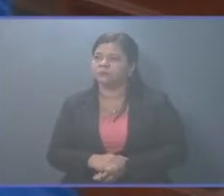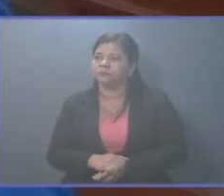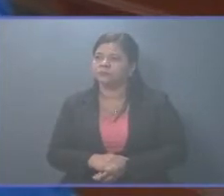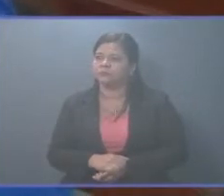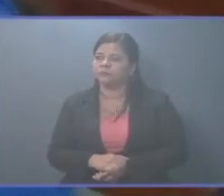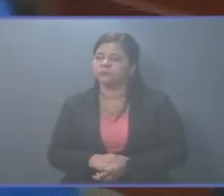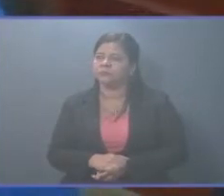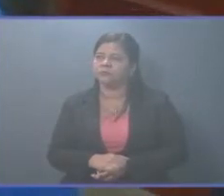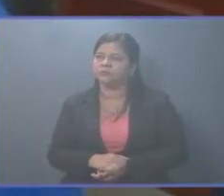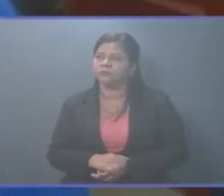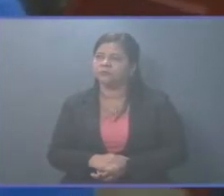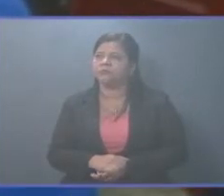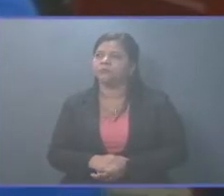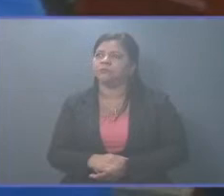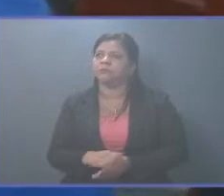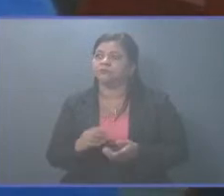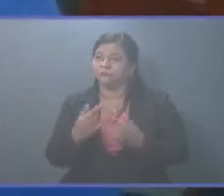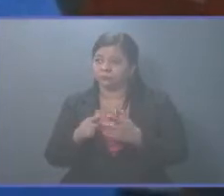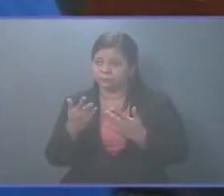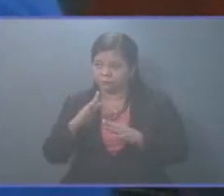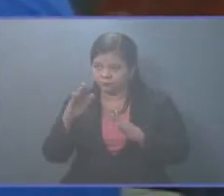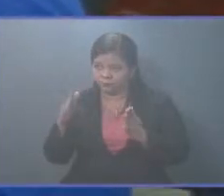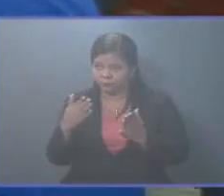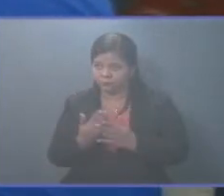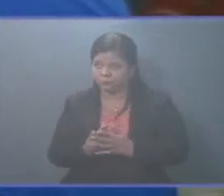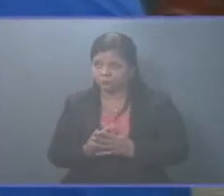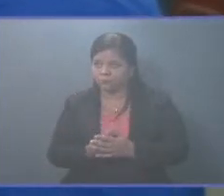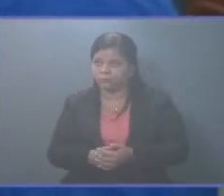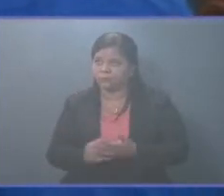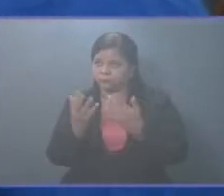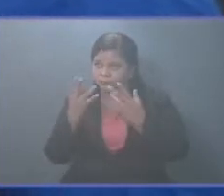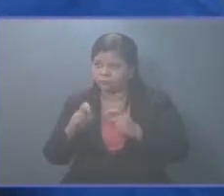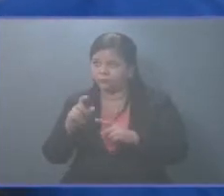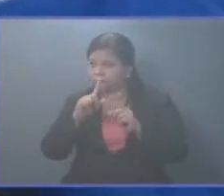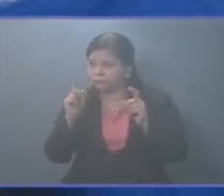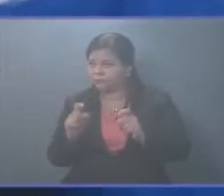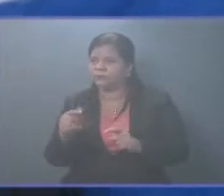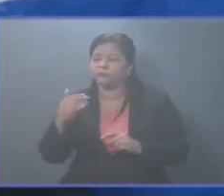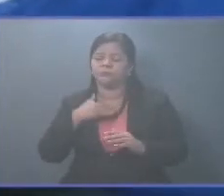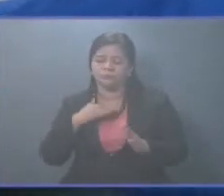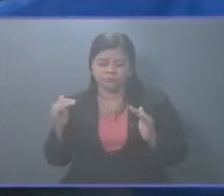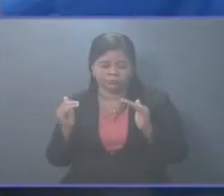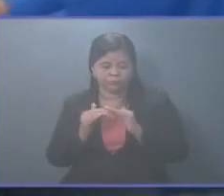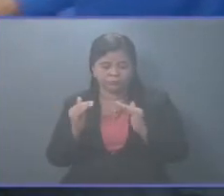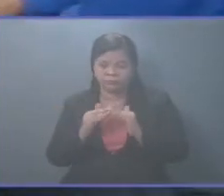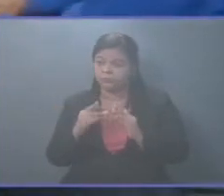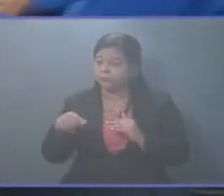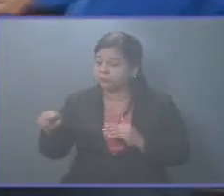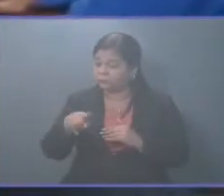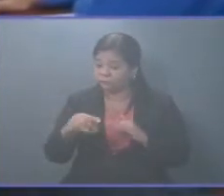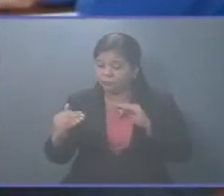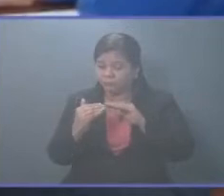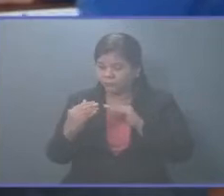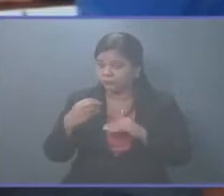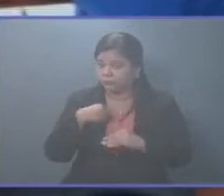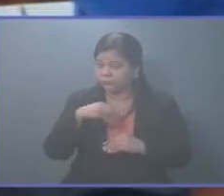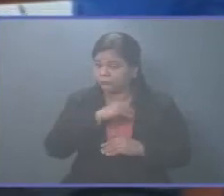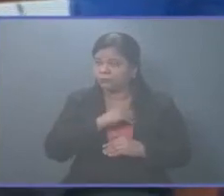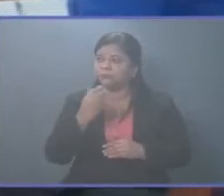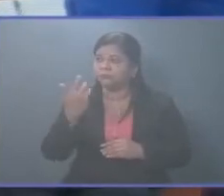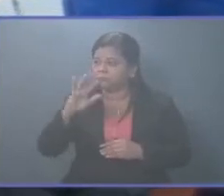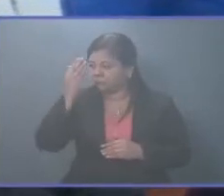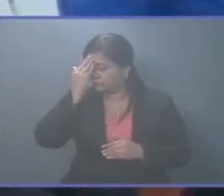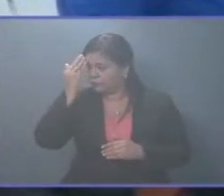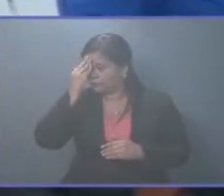Justo, gracias doctora para Lucía. Justamente por eso hago la pregunta, porque yo igual que ustedes y que somos médicos sabemos, nosotros la ponemos,